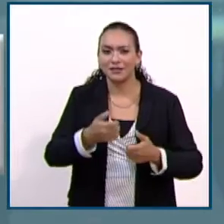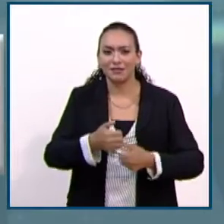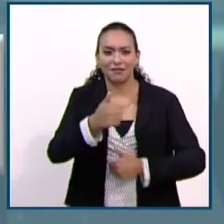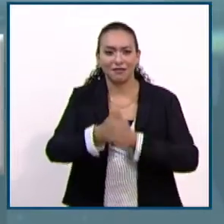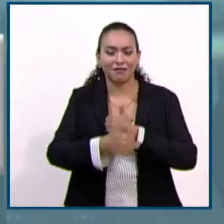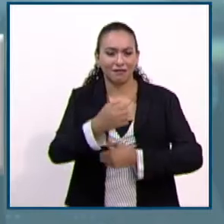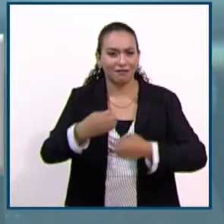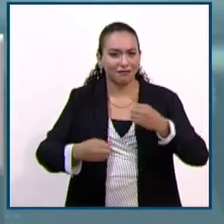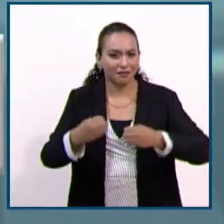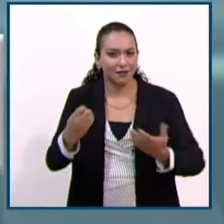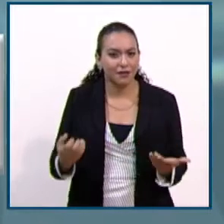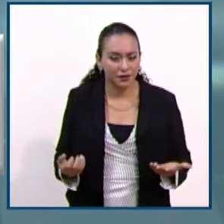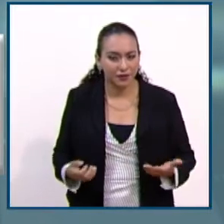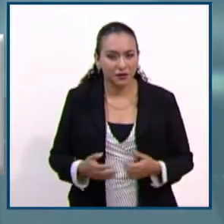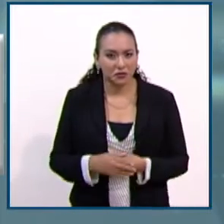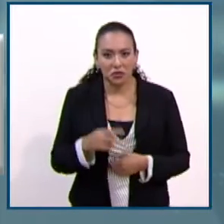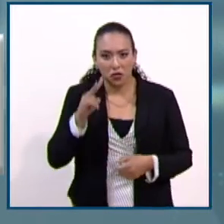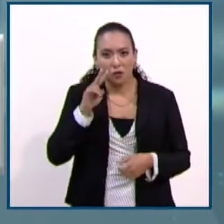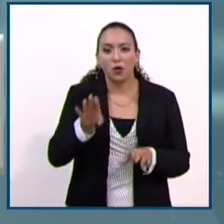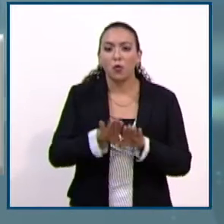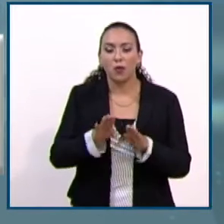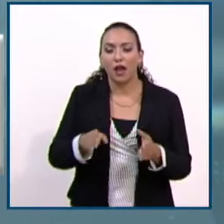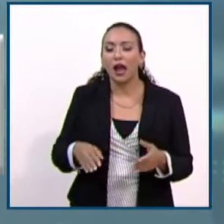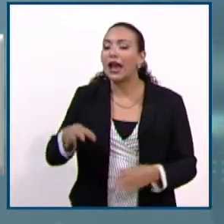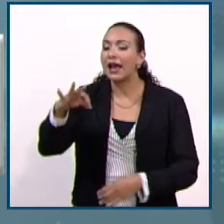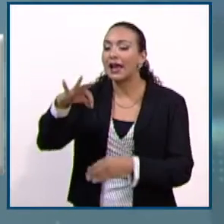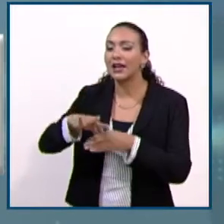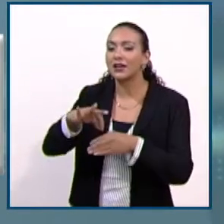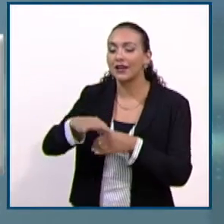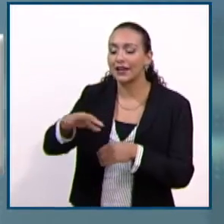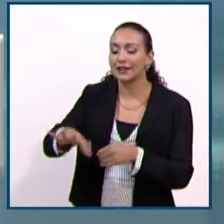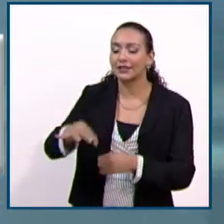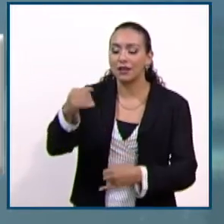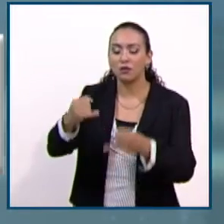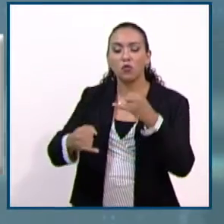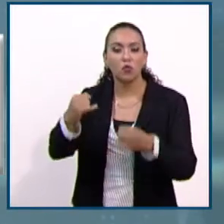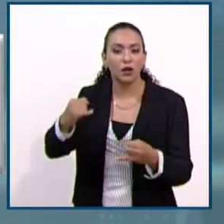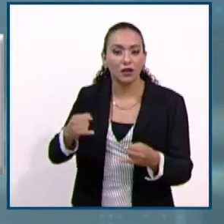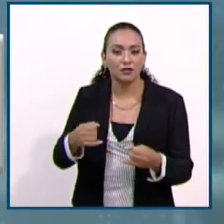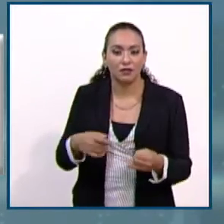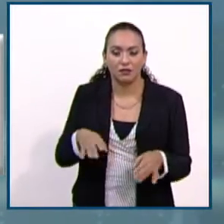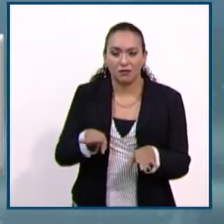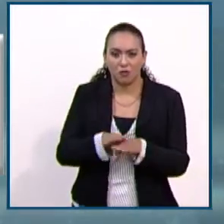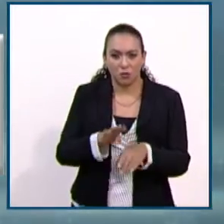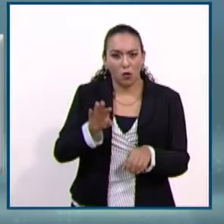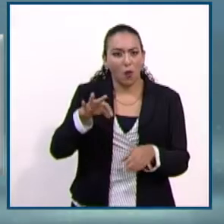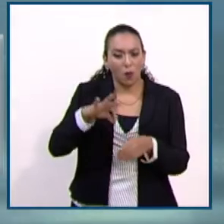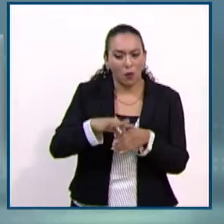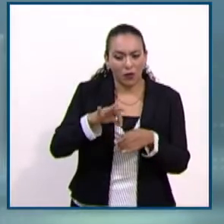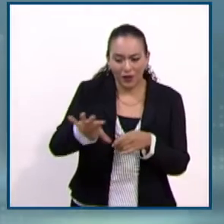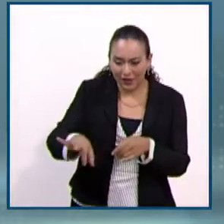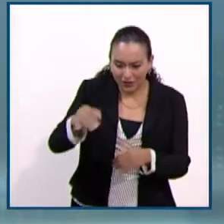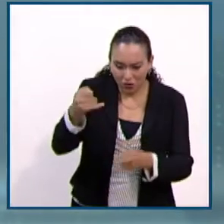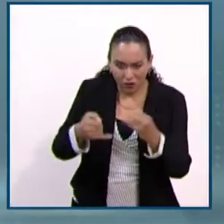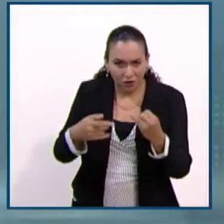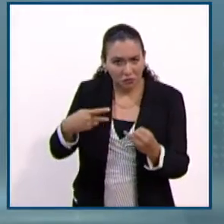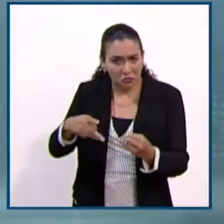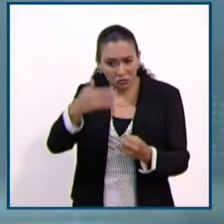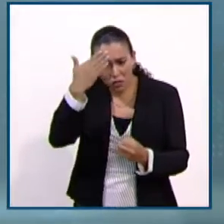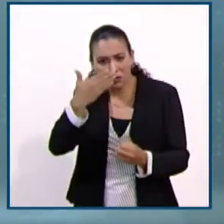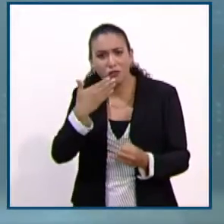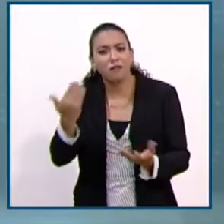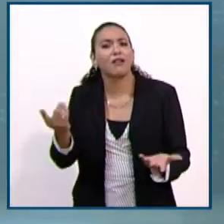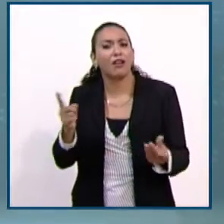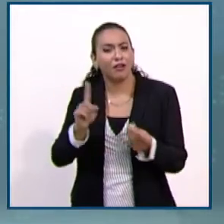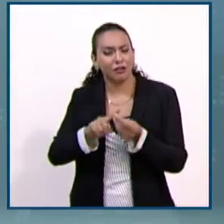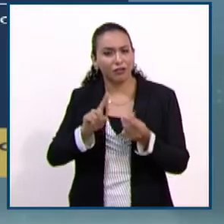No me imagino yo una elección de personas juzgadoras federales donde no hay intervención de partidos políticos. Entonces, ¿quiénes